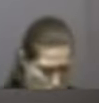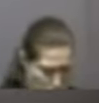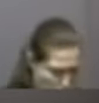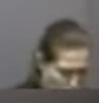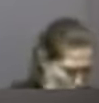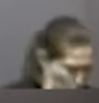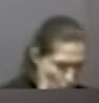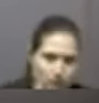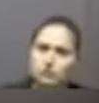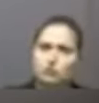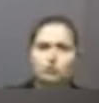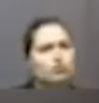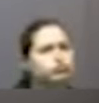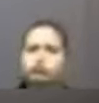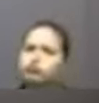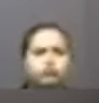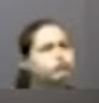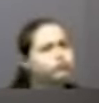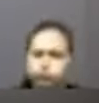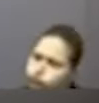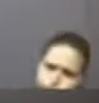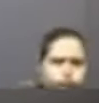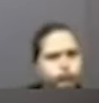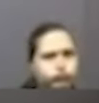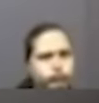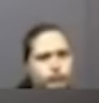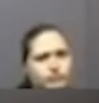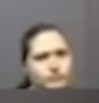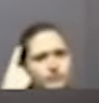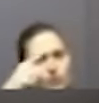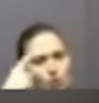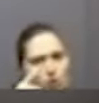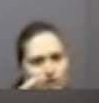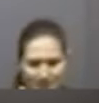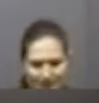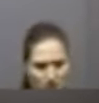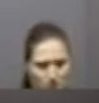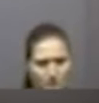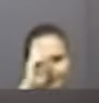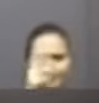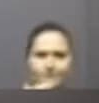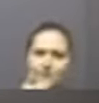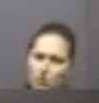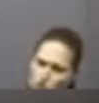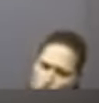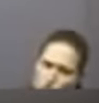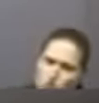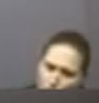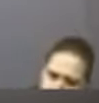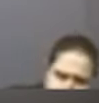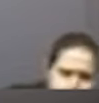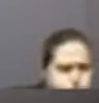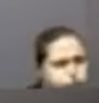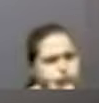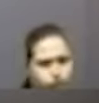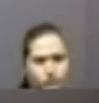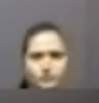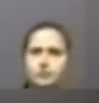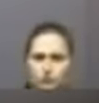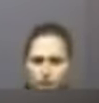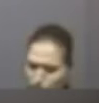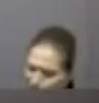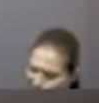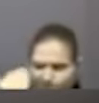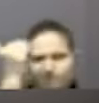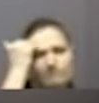su alocución nacional el mandatario también destacó que la decisión se tomó luego de escuchar las